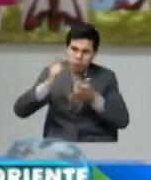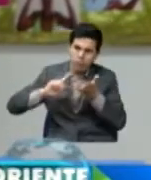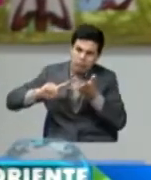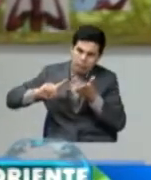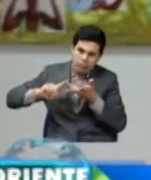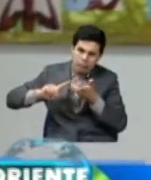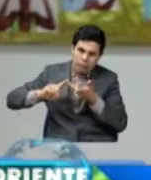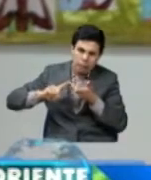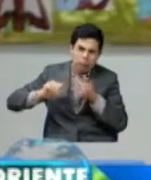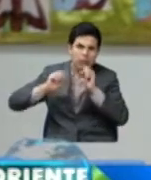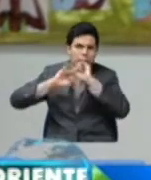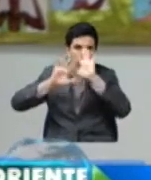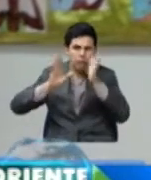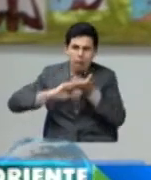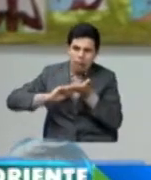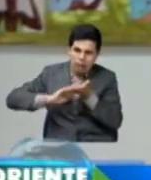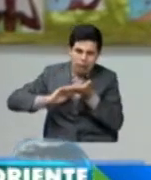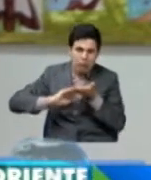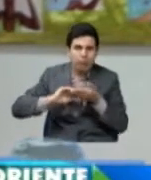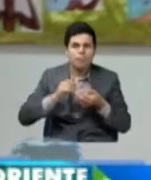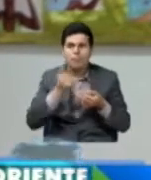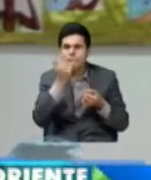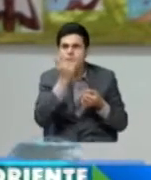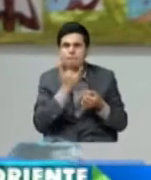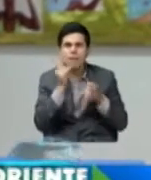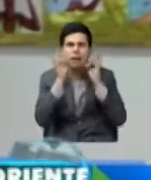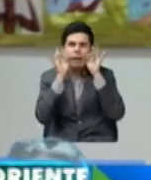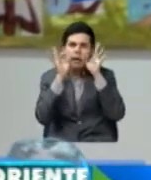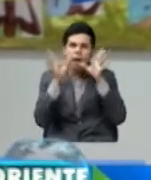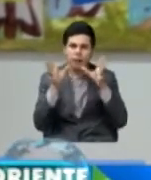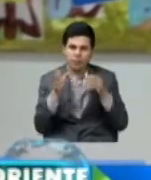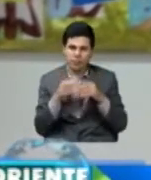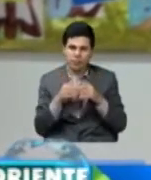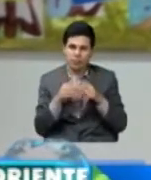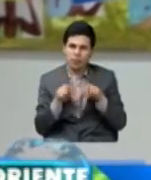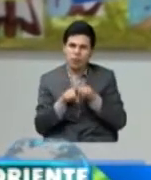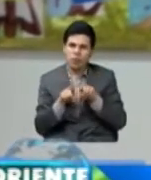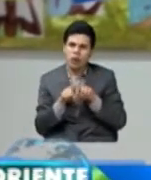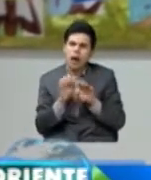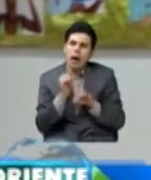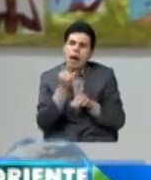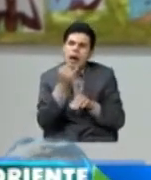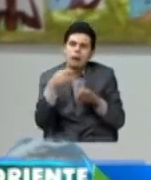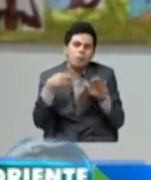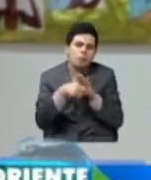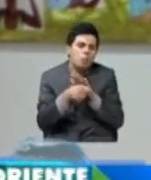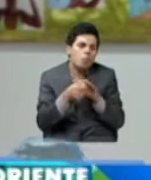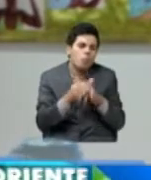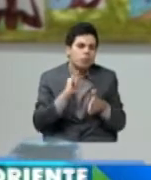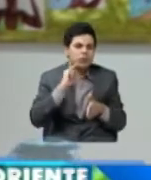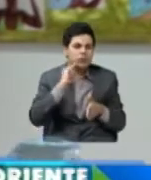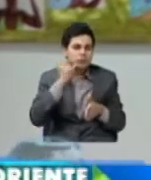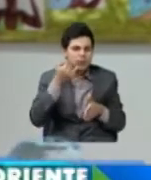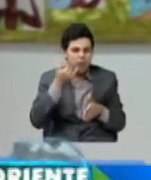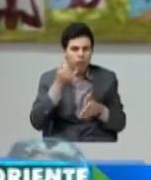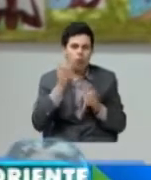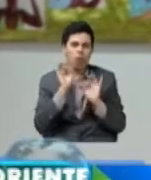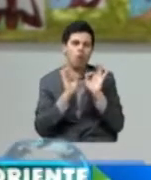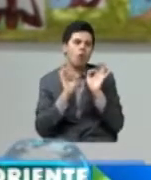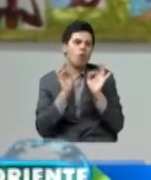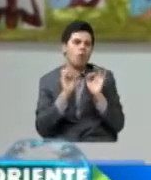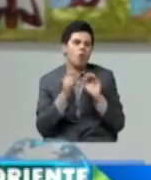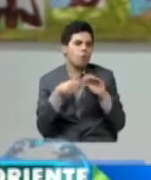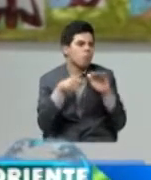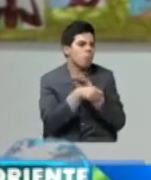clarificar el feminicidio como un delito autónomo, no llamándolo ni un delito pasional, ni un